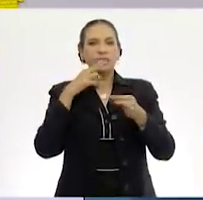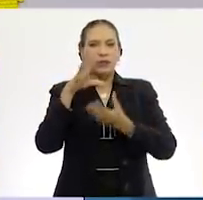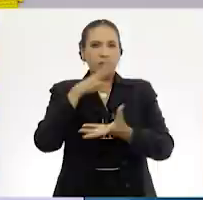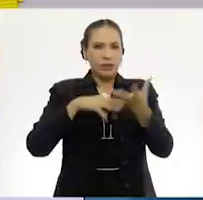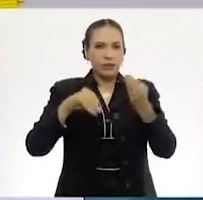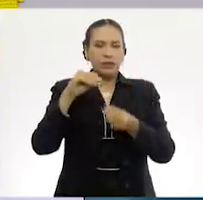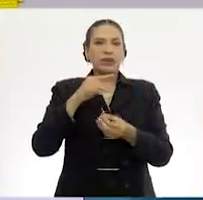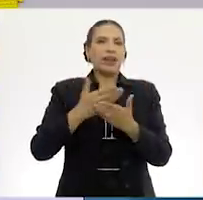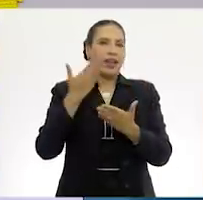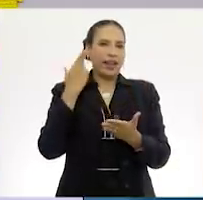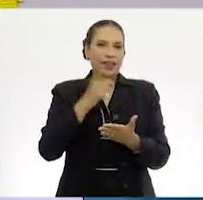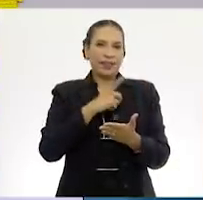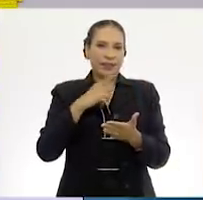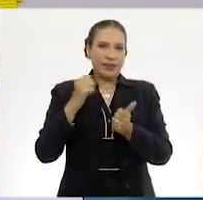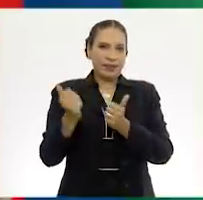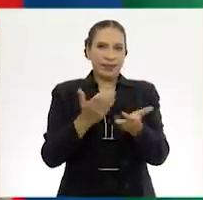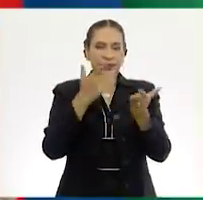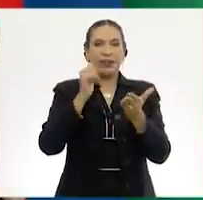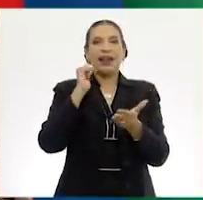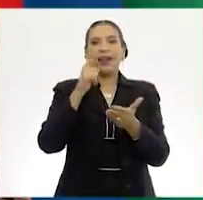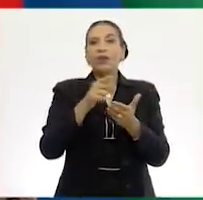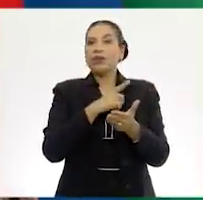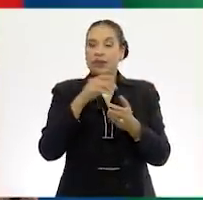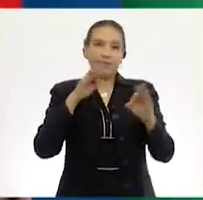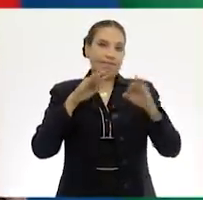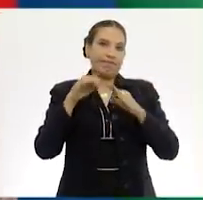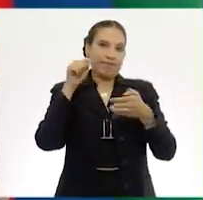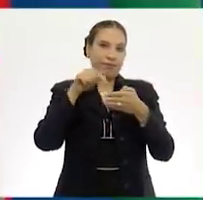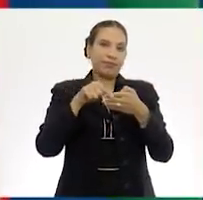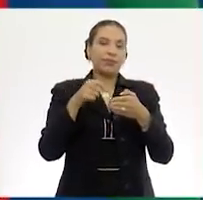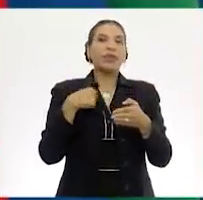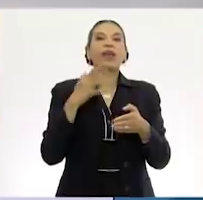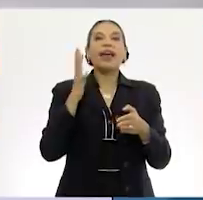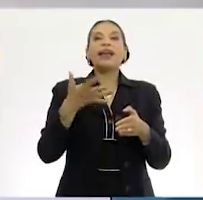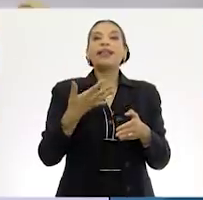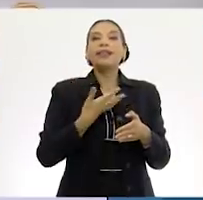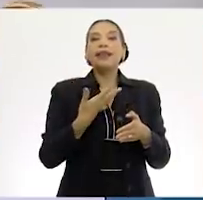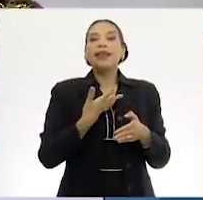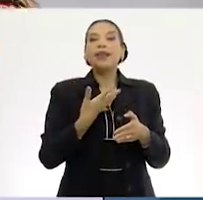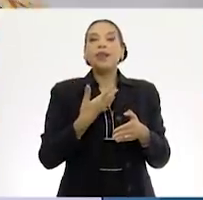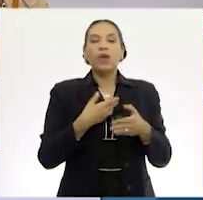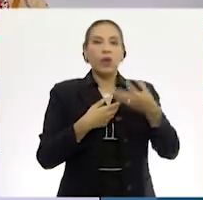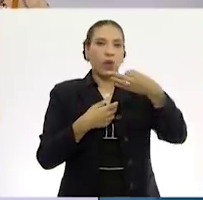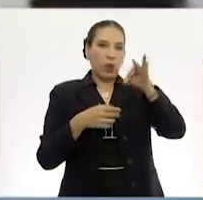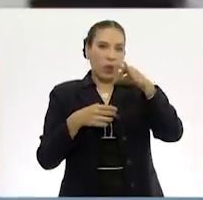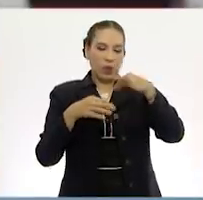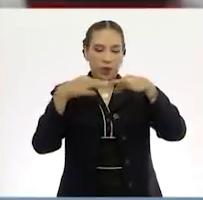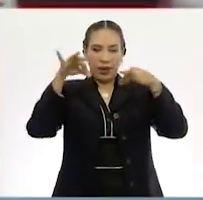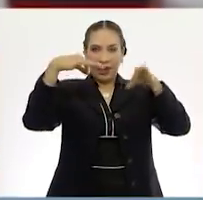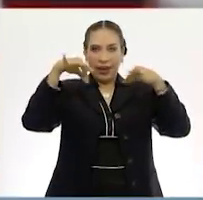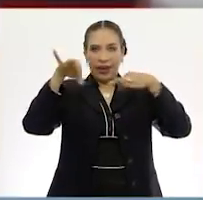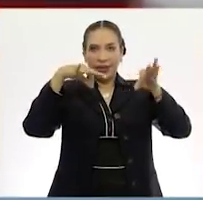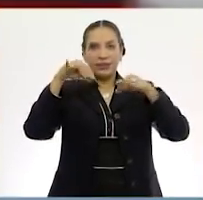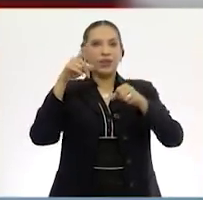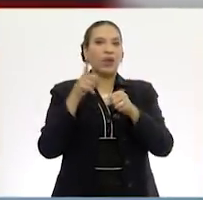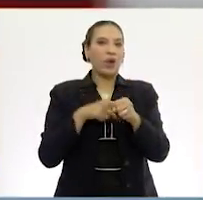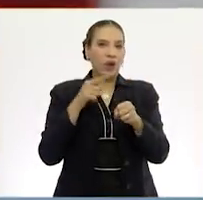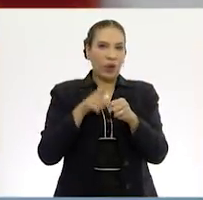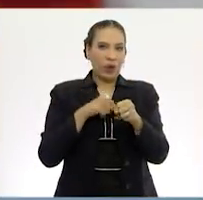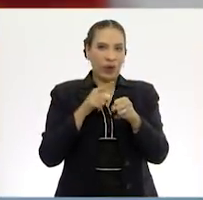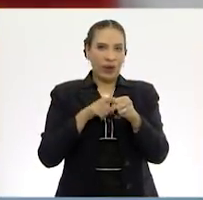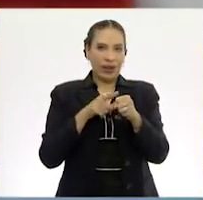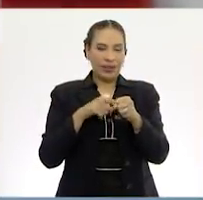esto que les había dicho que llevaran previniendo que íbamos a trabajar. Yo ya tengo aquí mis hojas y mis colores. Aquí